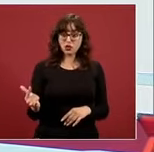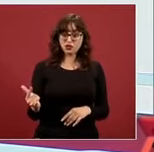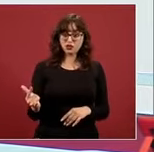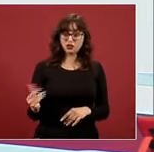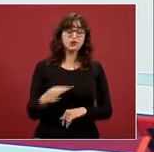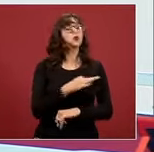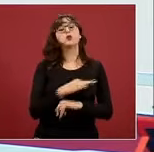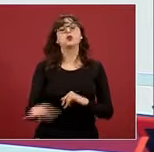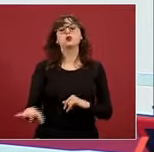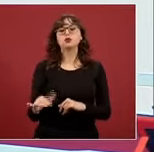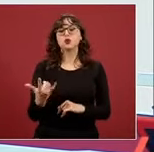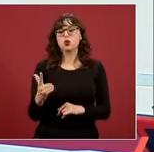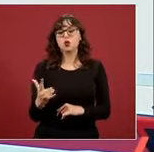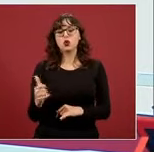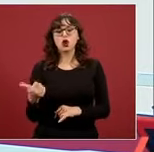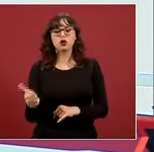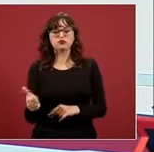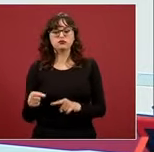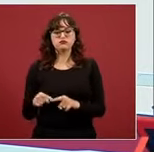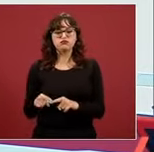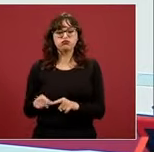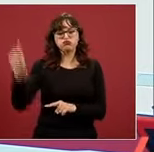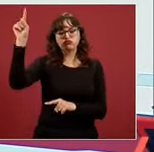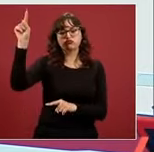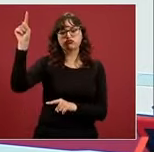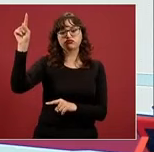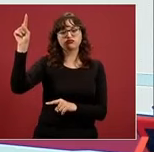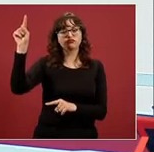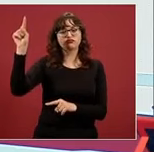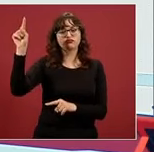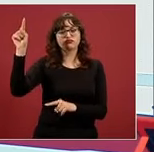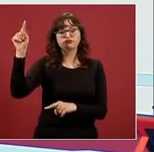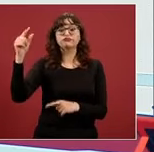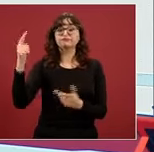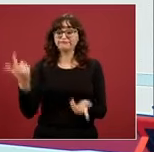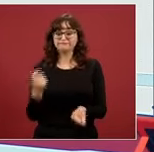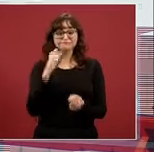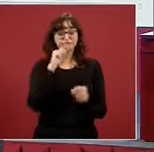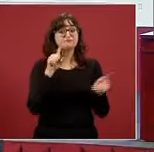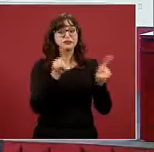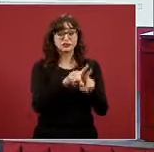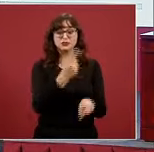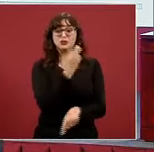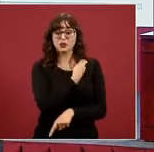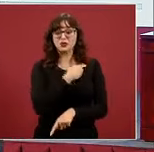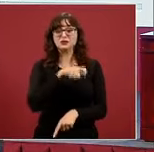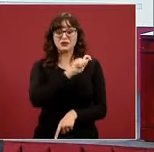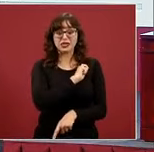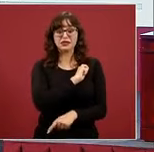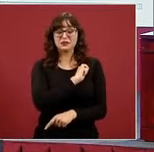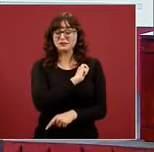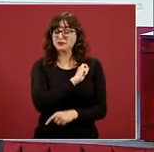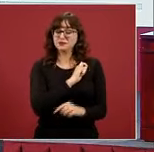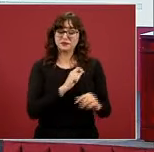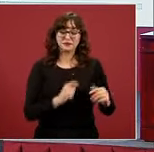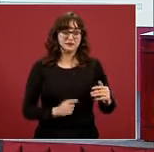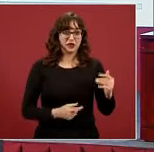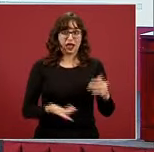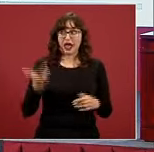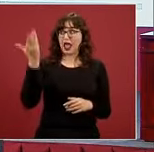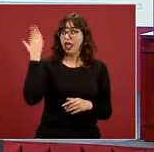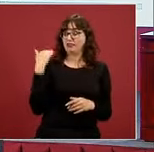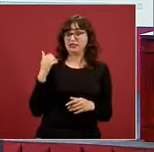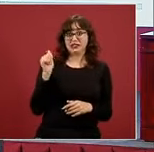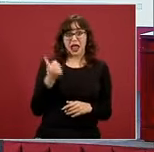final de julio o principios de agosto, un rebrote que, igual que en España, en este momento es más que